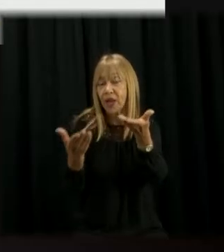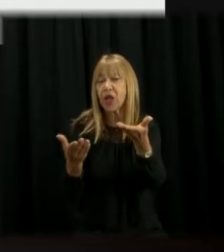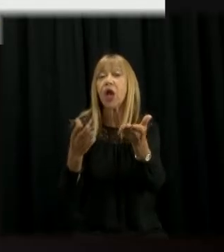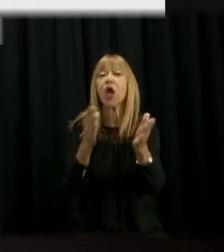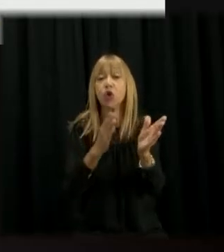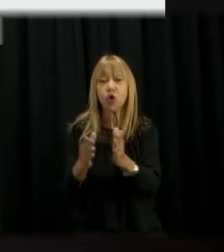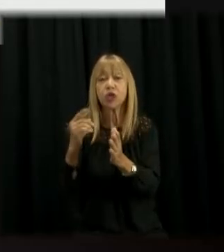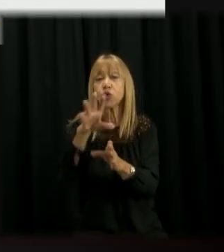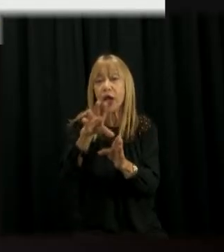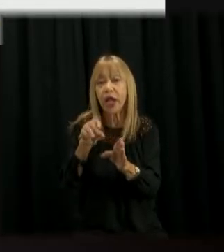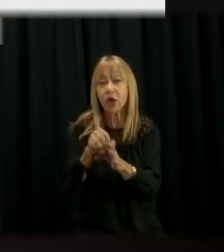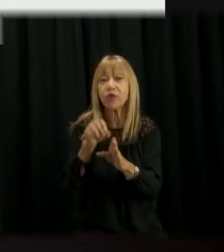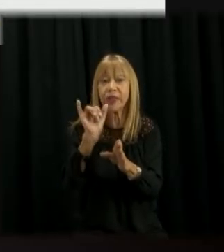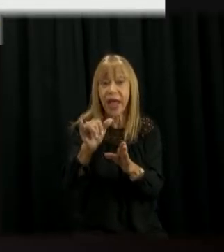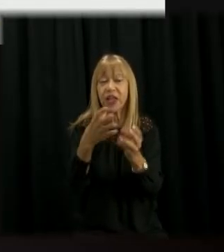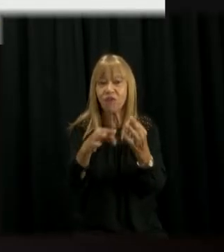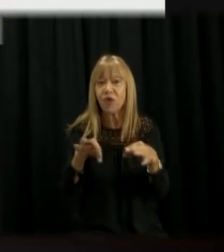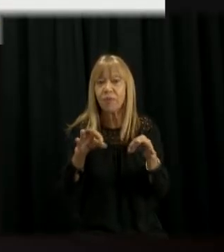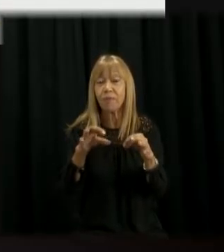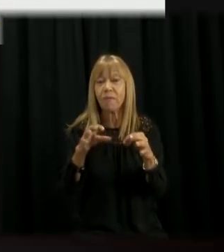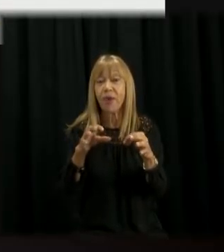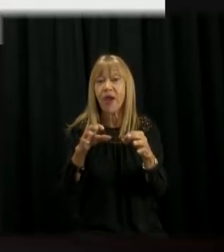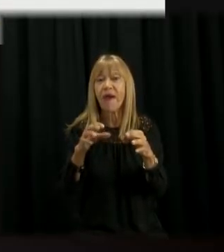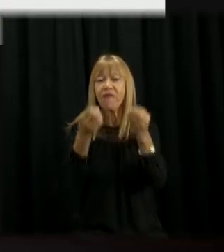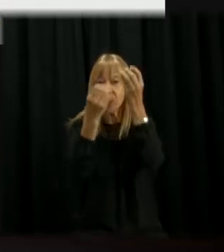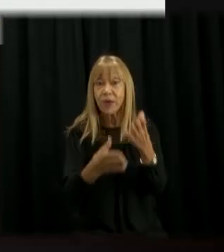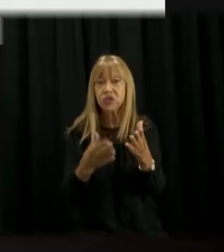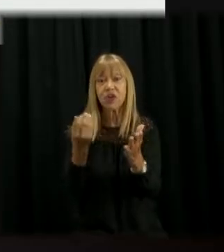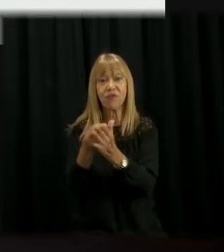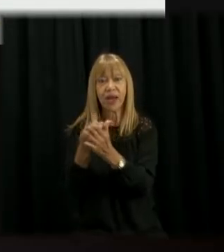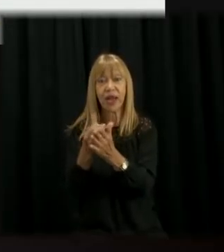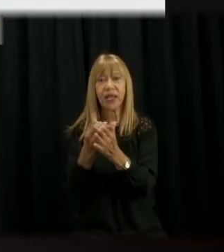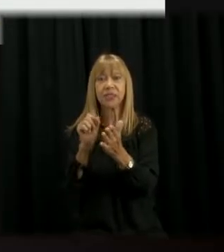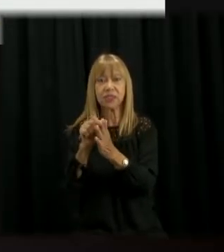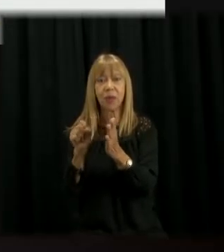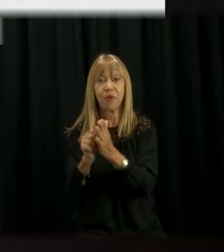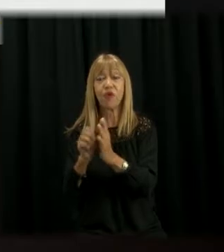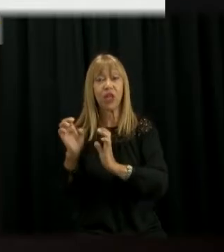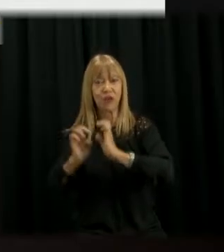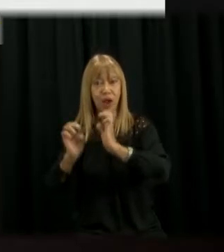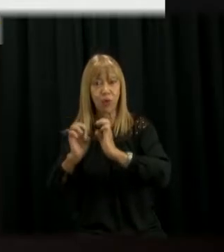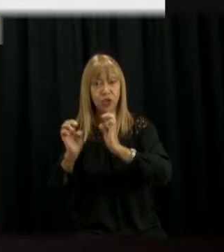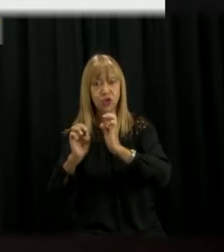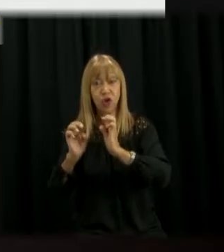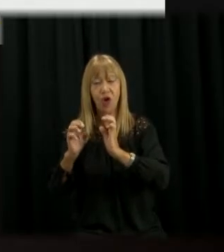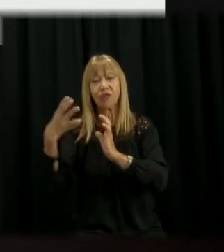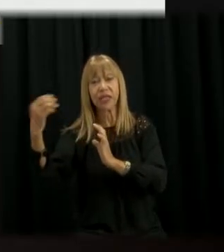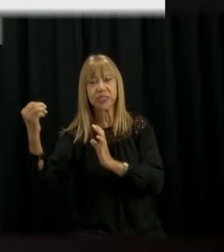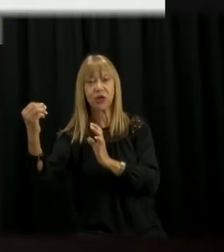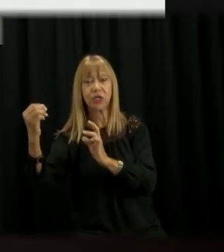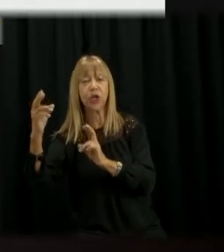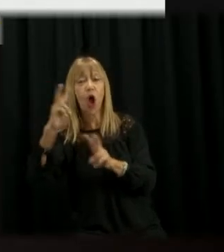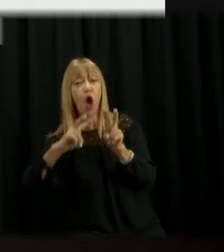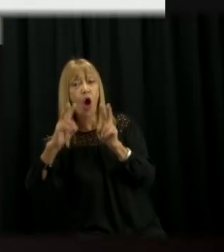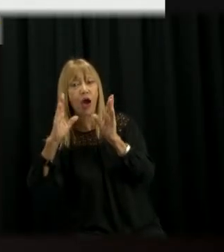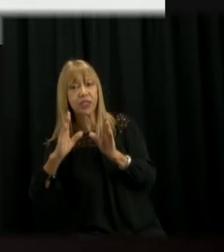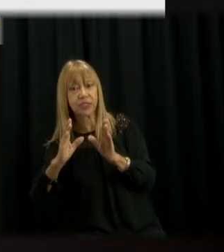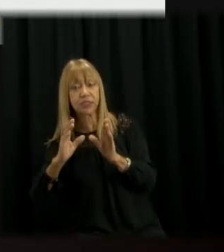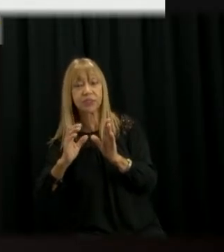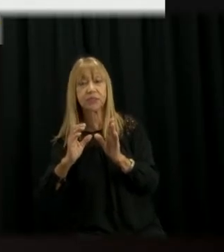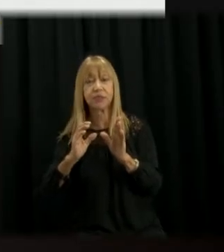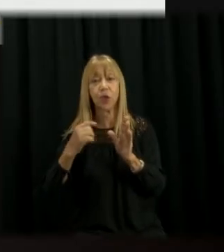necesitamos recolectar para incluir esa información en el estado financiero para la evaluación de los auditores